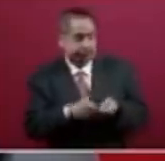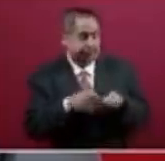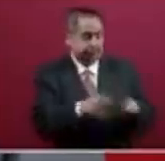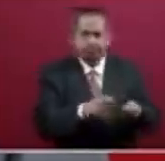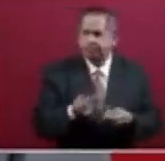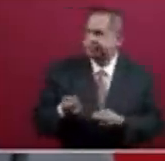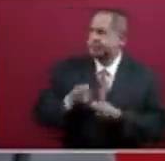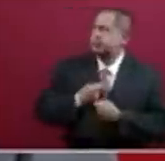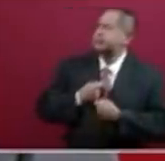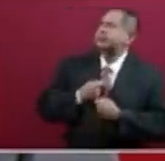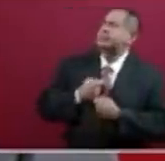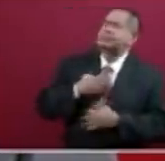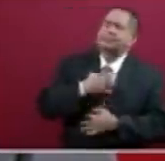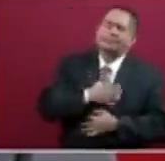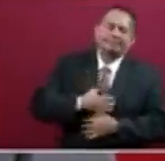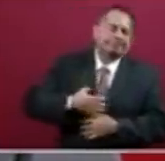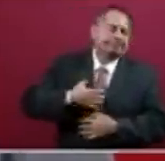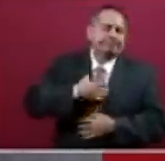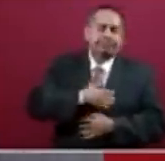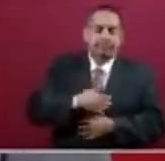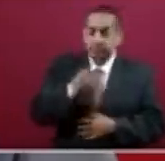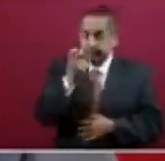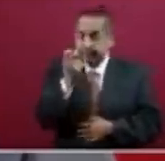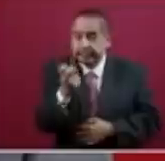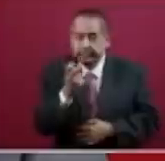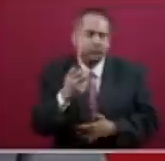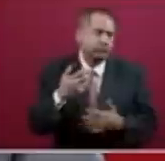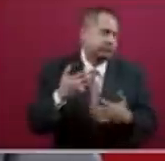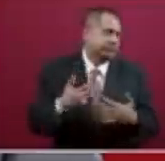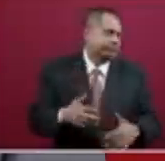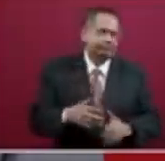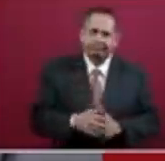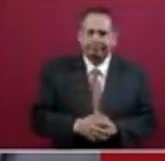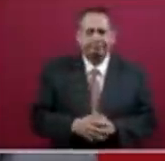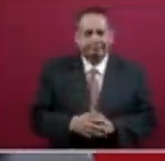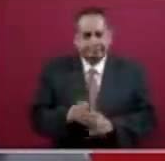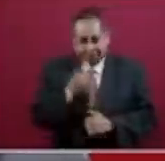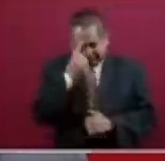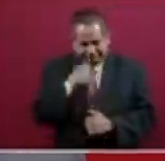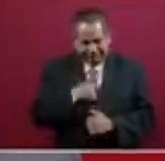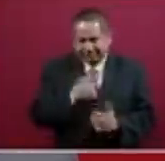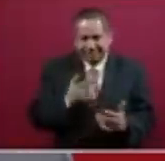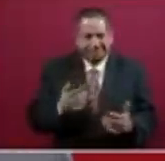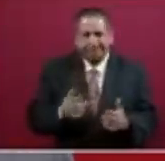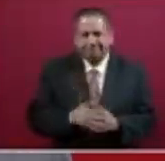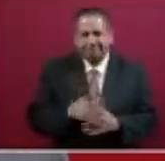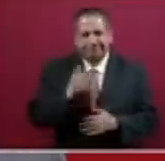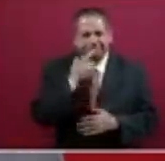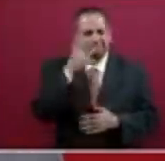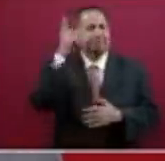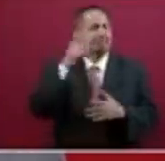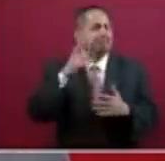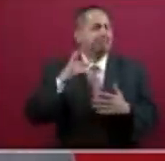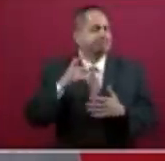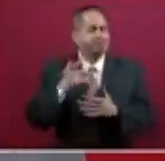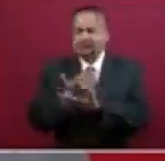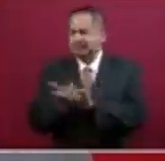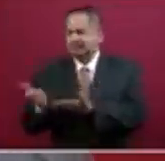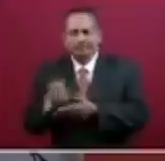nuevo gobierno. Eso es el mejor pago, el mejor